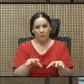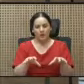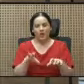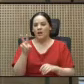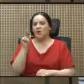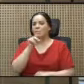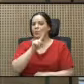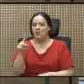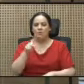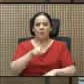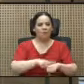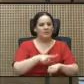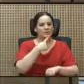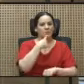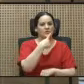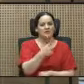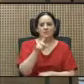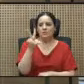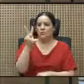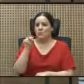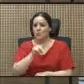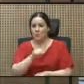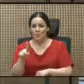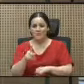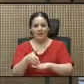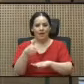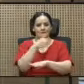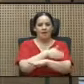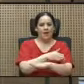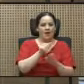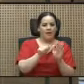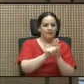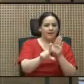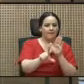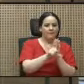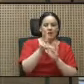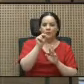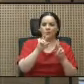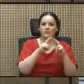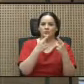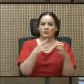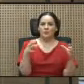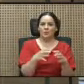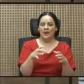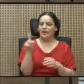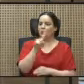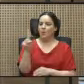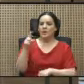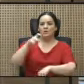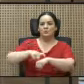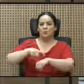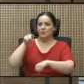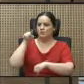momento de decir que no se avanza porque la Asamblea no sesiona. Es hora de que usted dialogue,